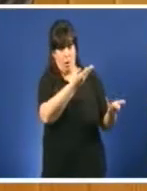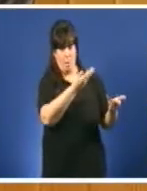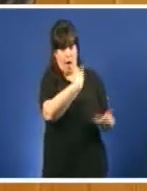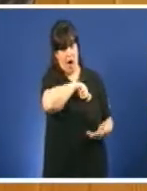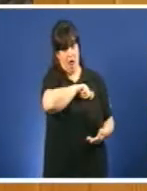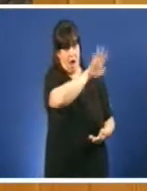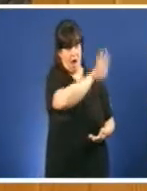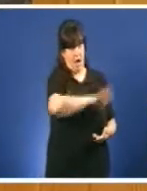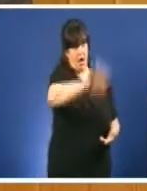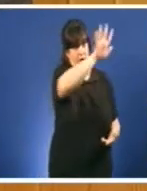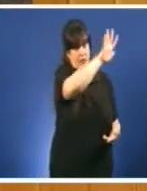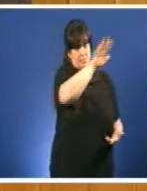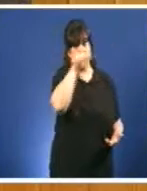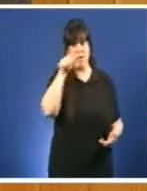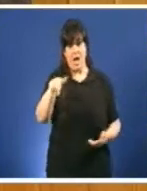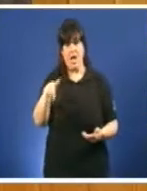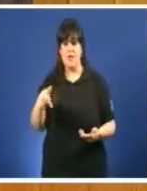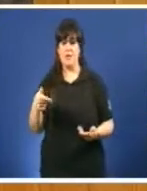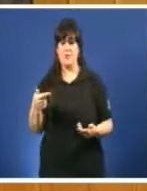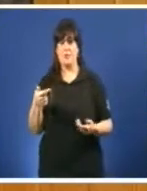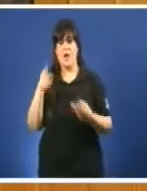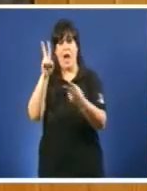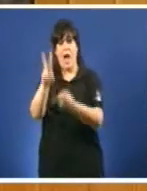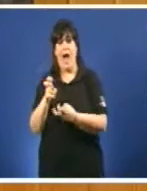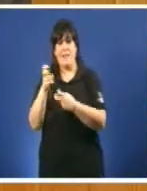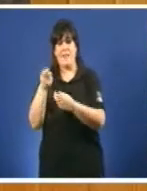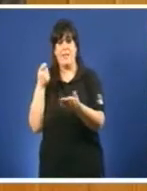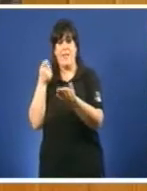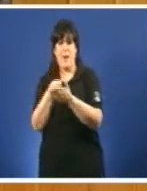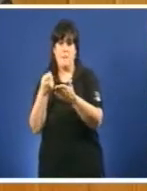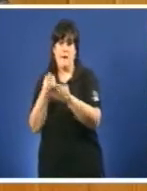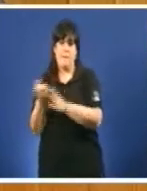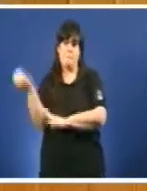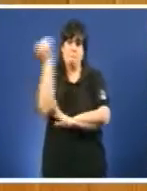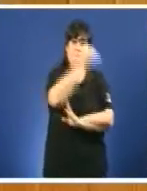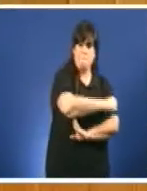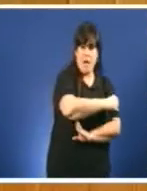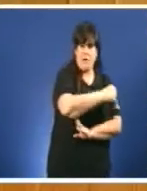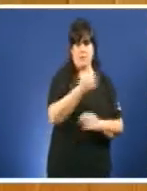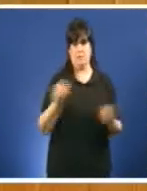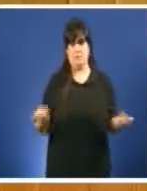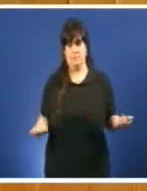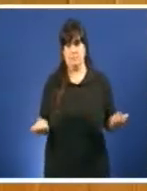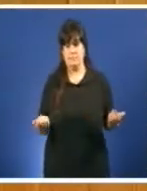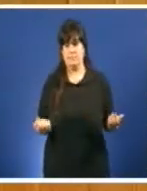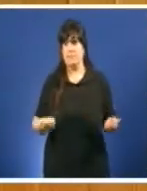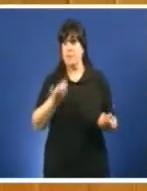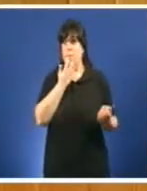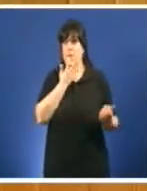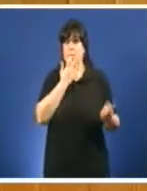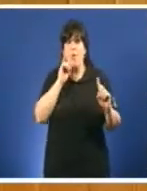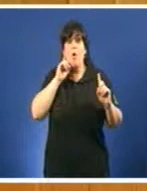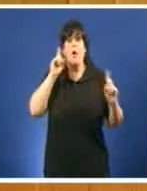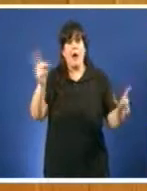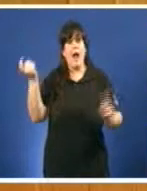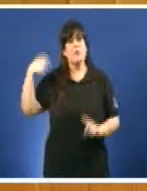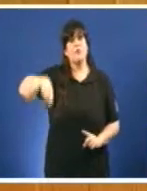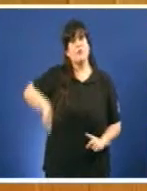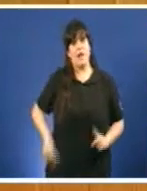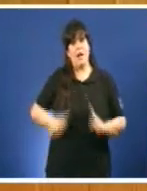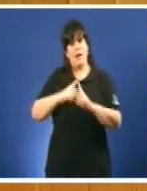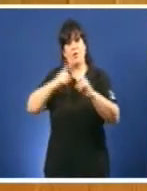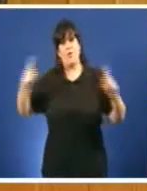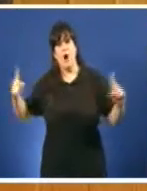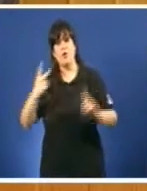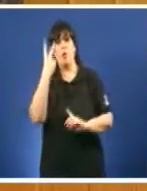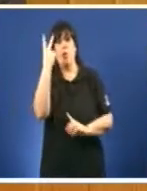90.000 e 2 millóns liquidarán menos cantidade. E os afortunados que se embolsen un salario anual de